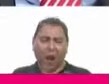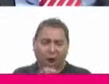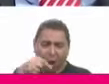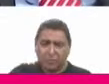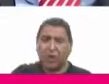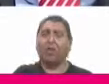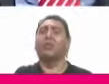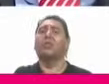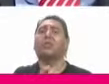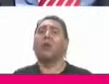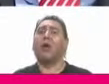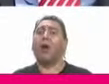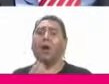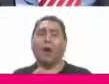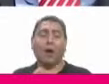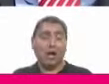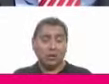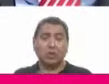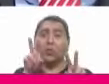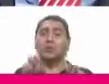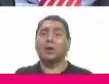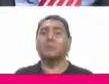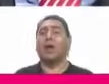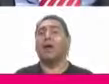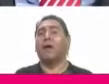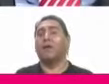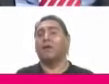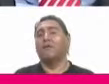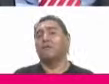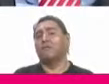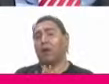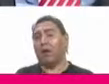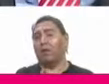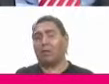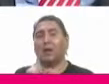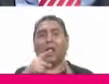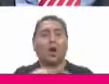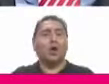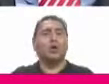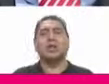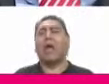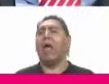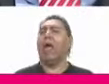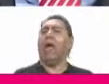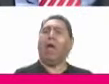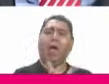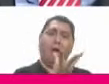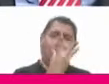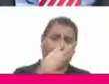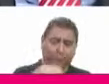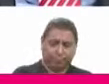tema pendiente y que no todas las cosas se podían poner dentro de una misma proyecto de ley.